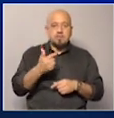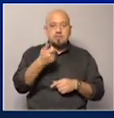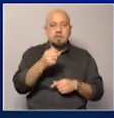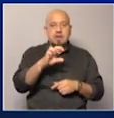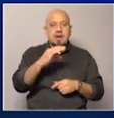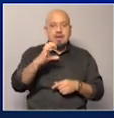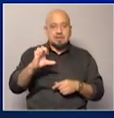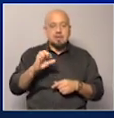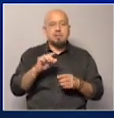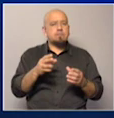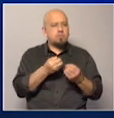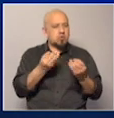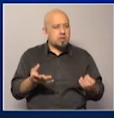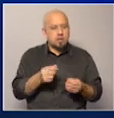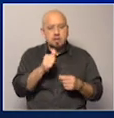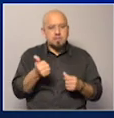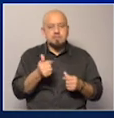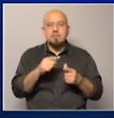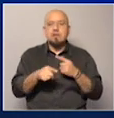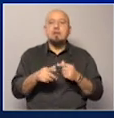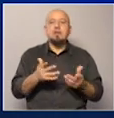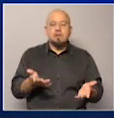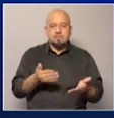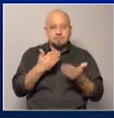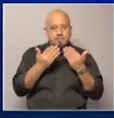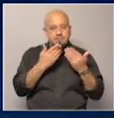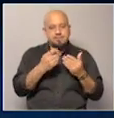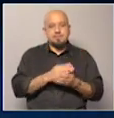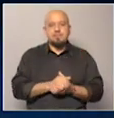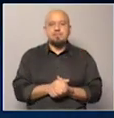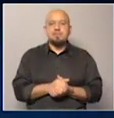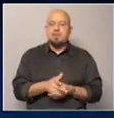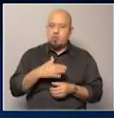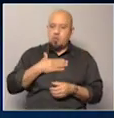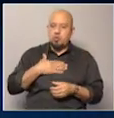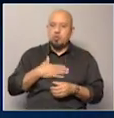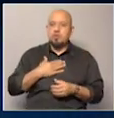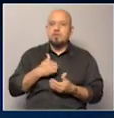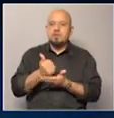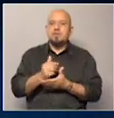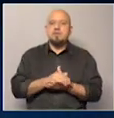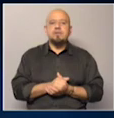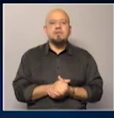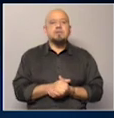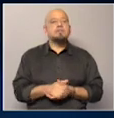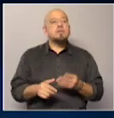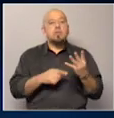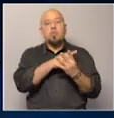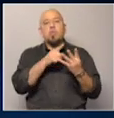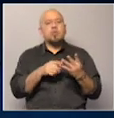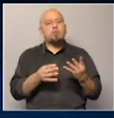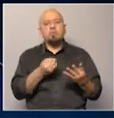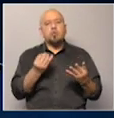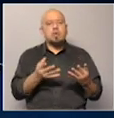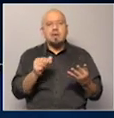claves que explican ese resultado se hablamos con sus sanas bienvenidas usa notarial martino en vuestra estar aquí contigo en el estudio cuatro motivos o cuatro